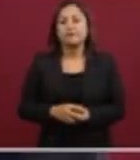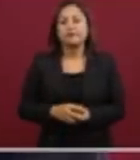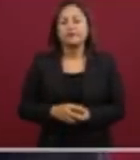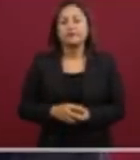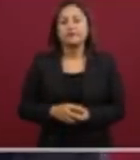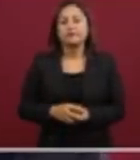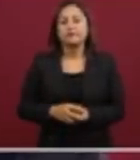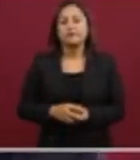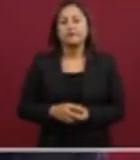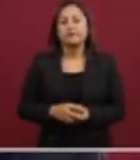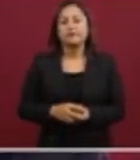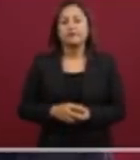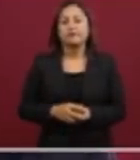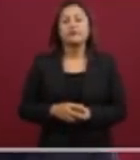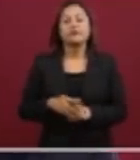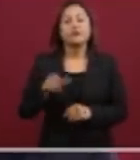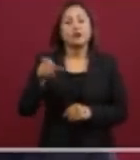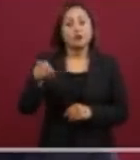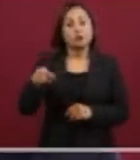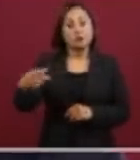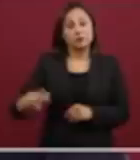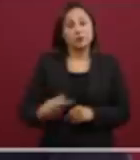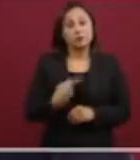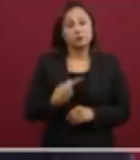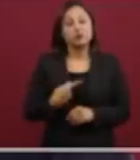Es importante tu pregunta también